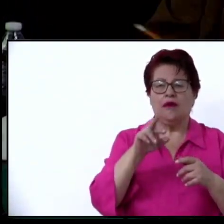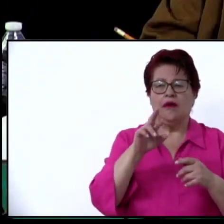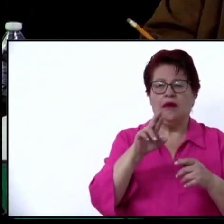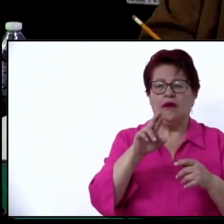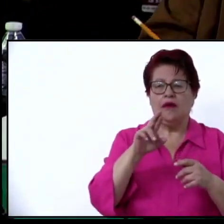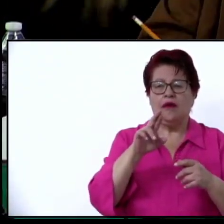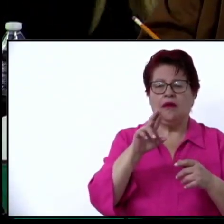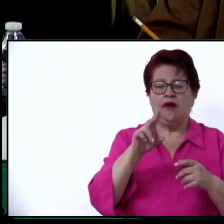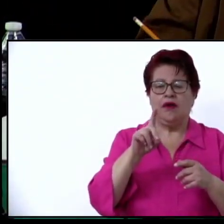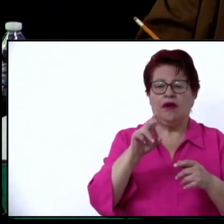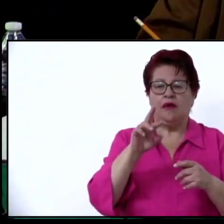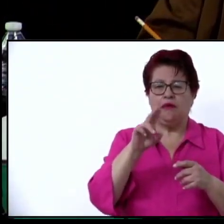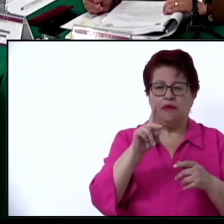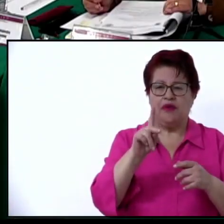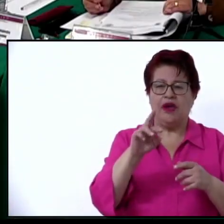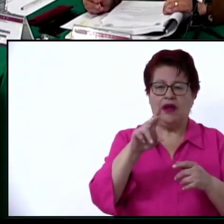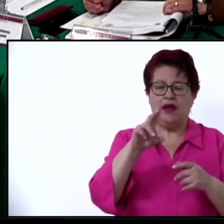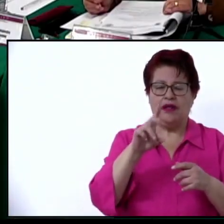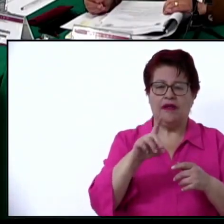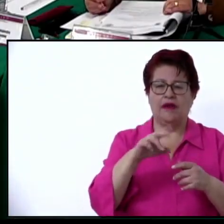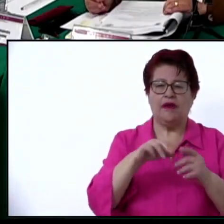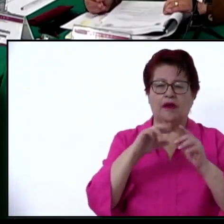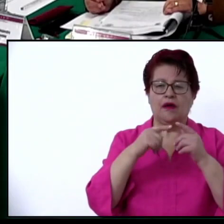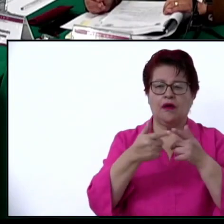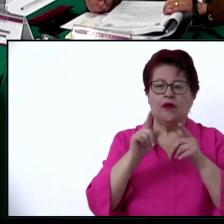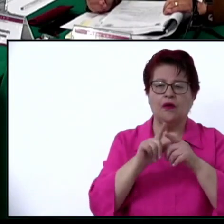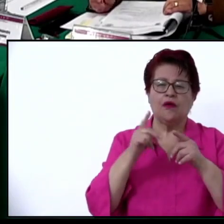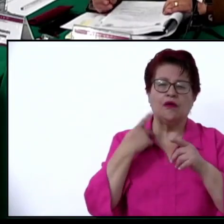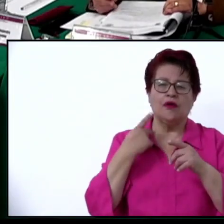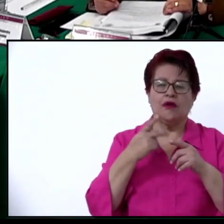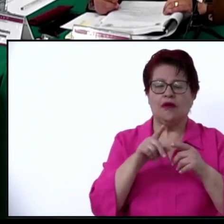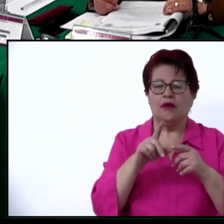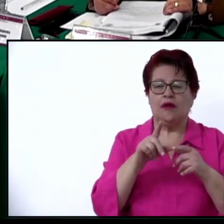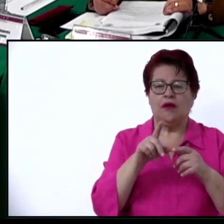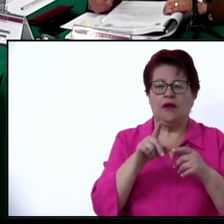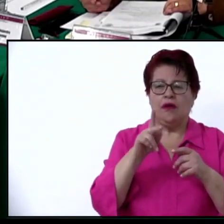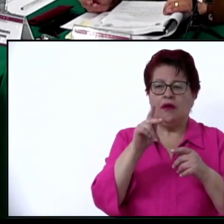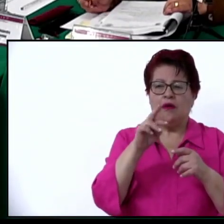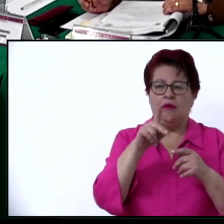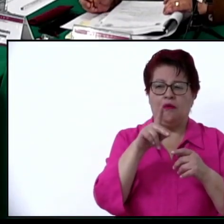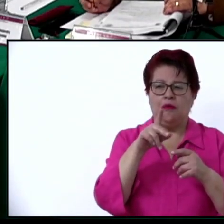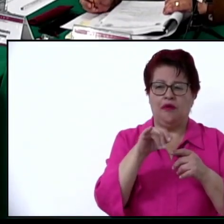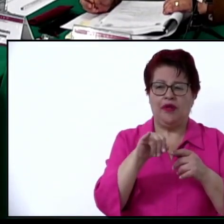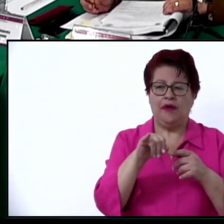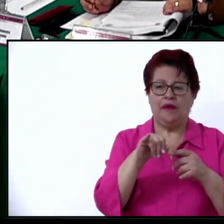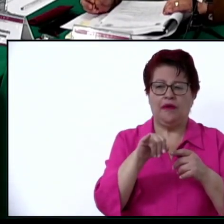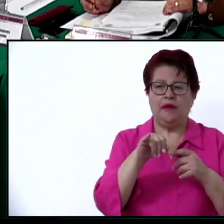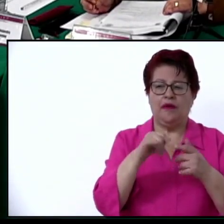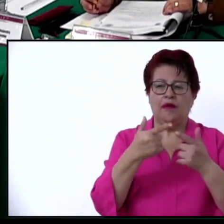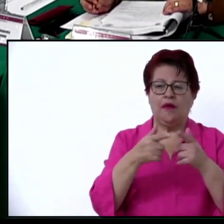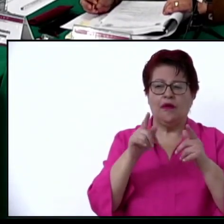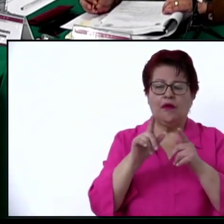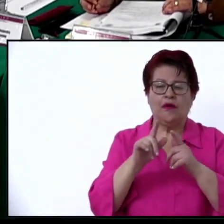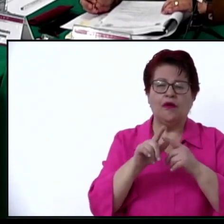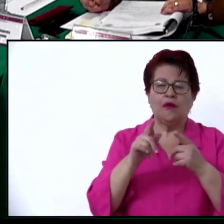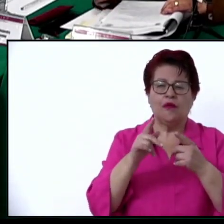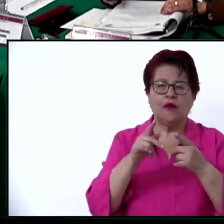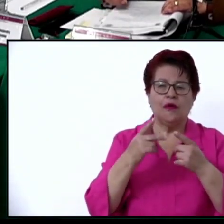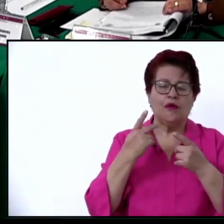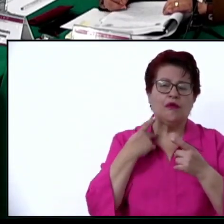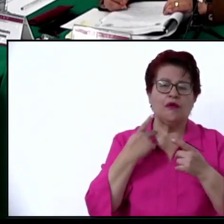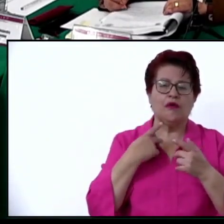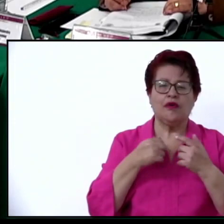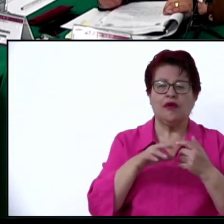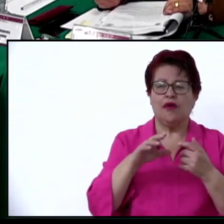Revolución Democrática. Grupo Parlamentario del Partido Revolucionario Institucional. Grupo Parlamentario del